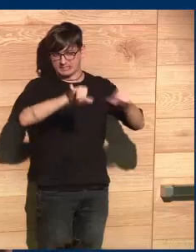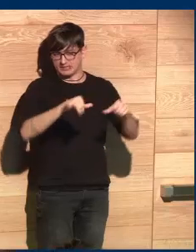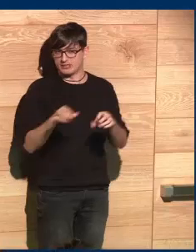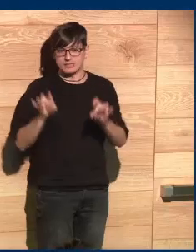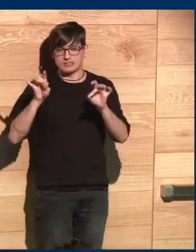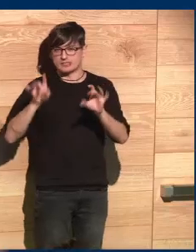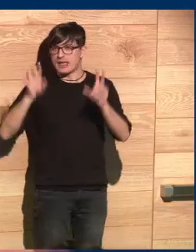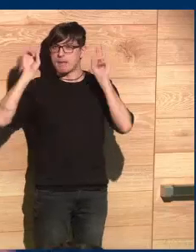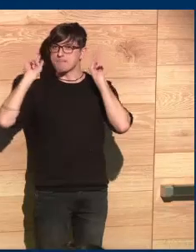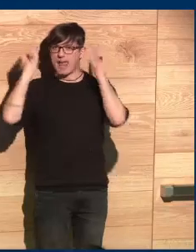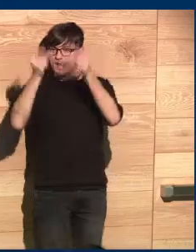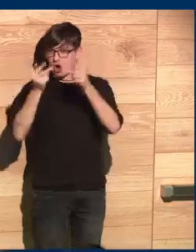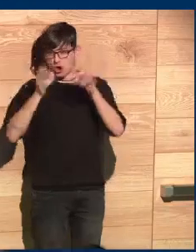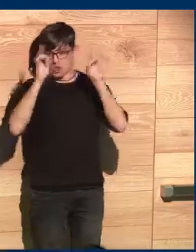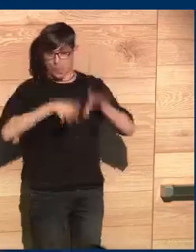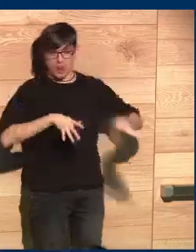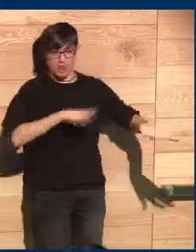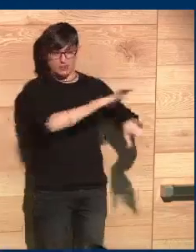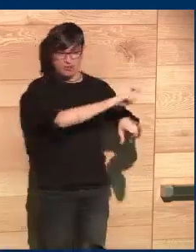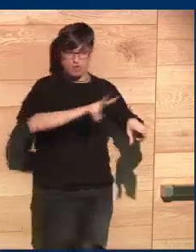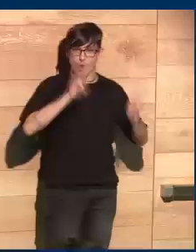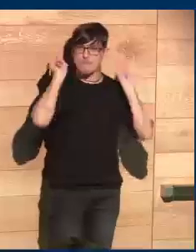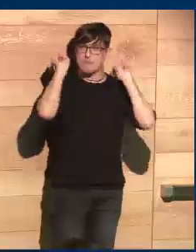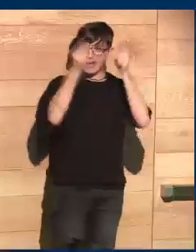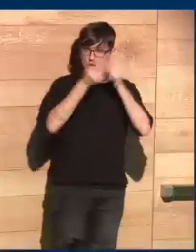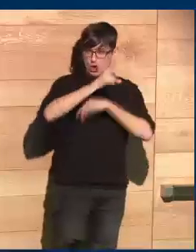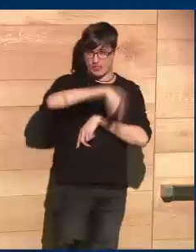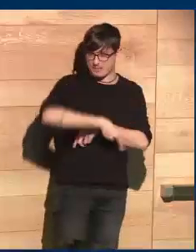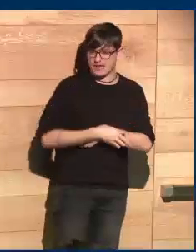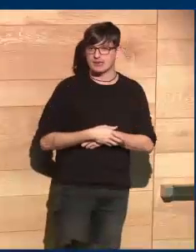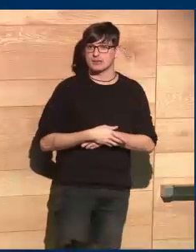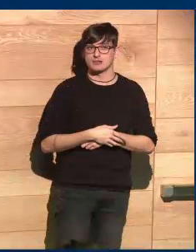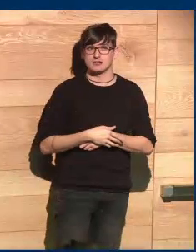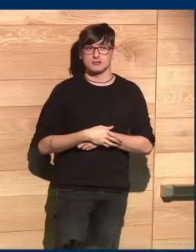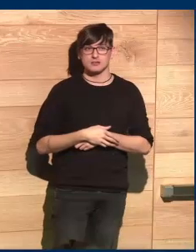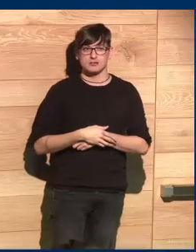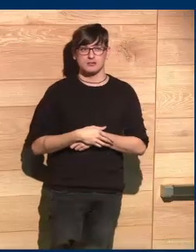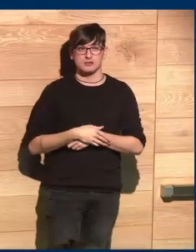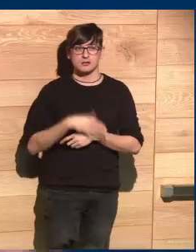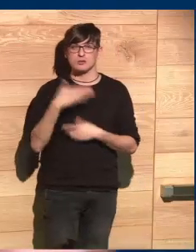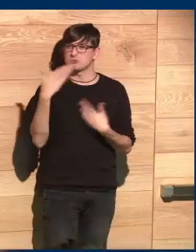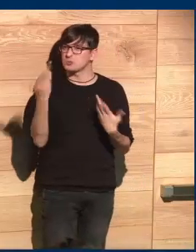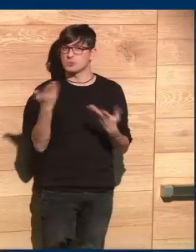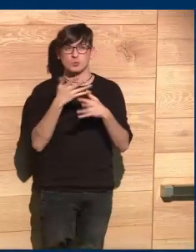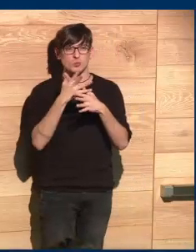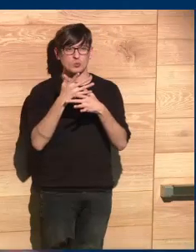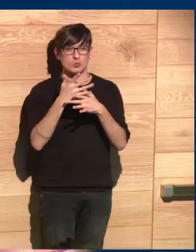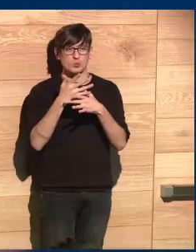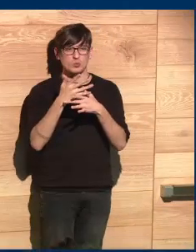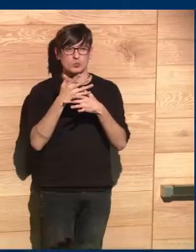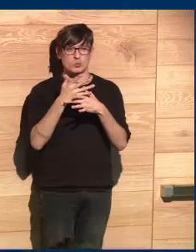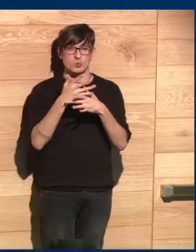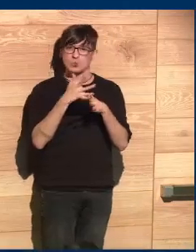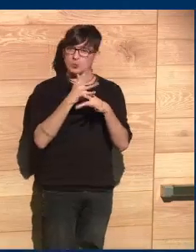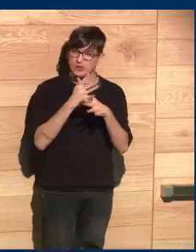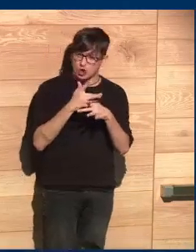imperio. Una vez dicho eso, el jugador de fútbol Özil, se dice en español, ¿no? Más o menos. Dicho, el que jugó en el Madrid y que ahora juega